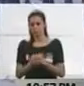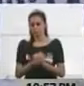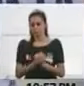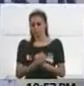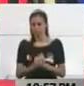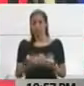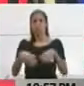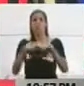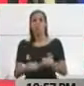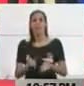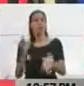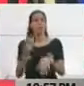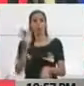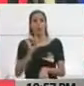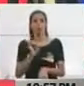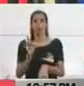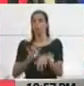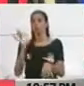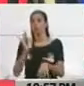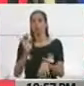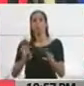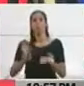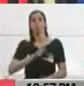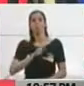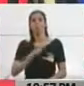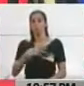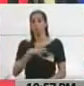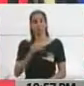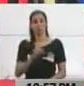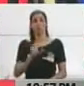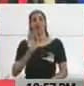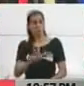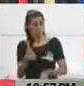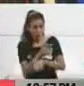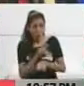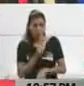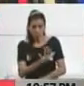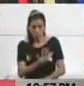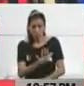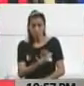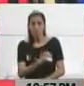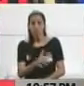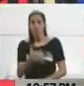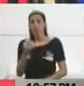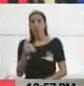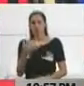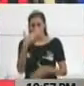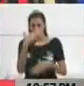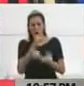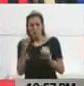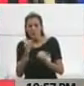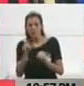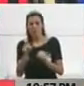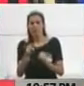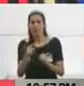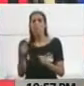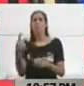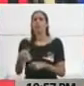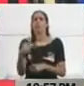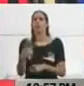que se gobierna, pues. Así que se gobierna. Y van los terroristas fascistas de voluntad